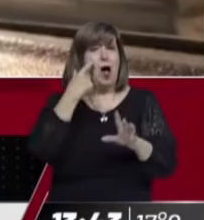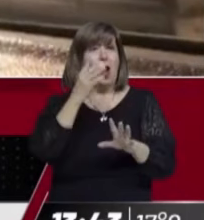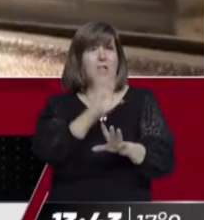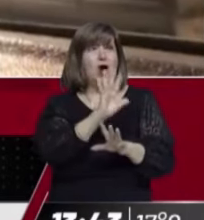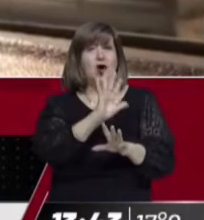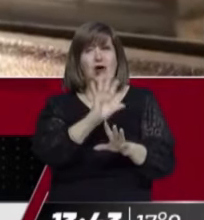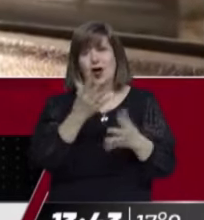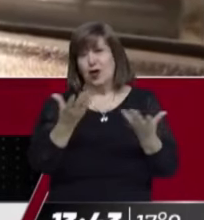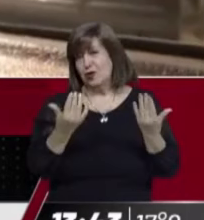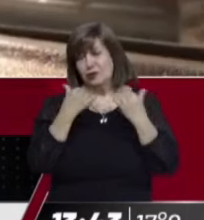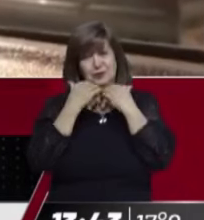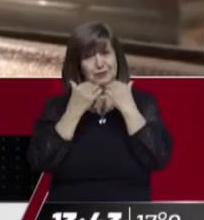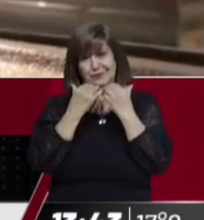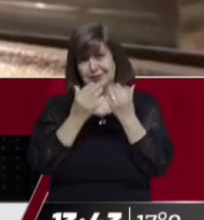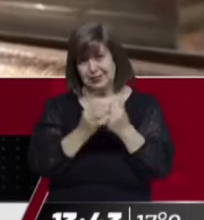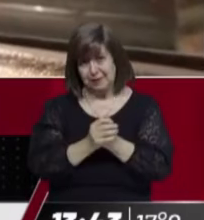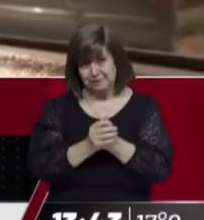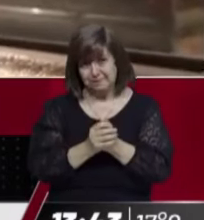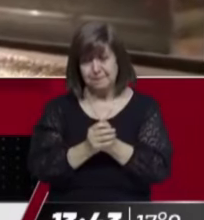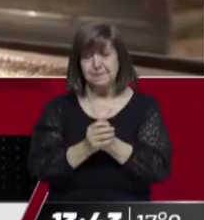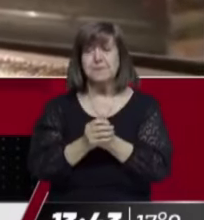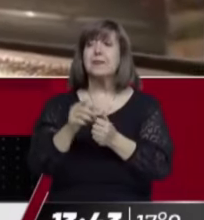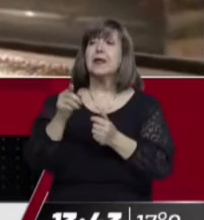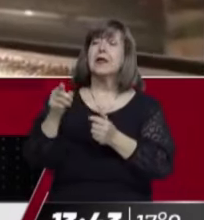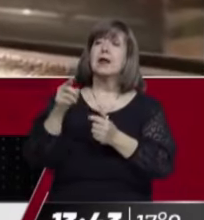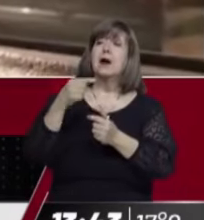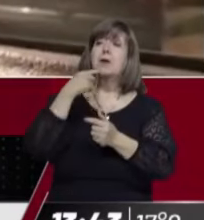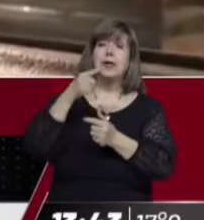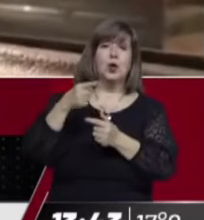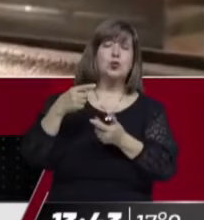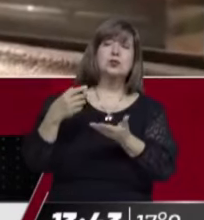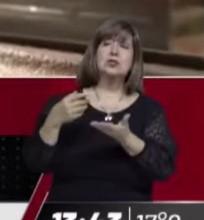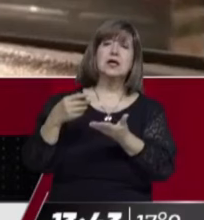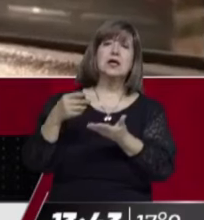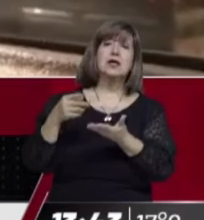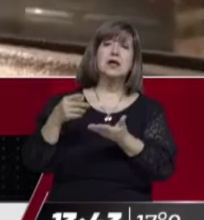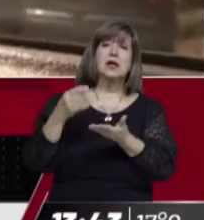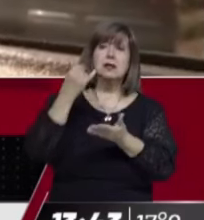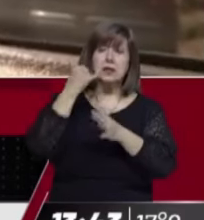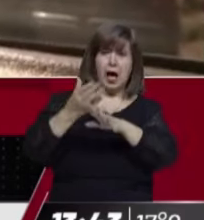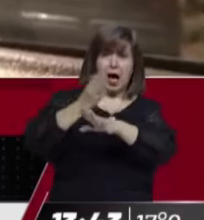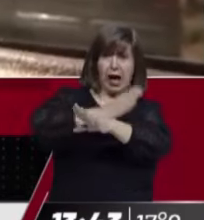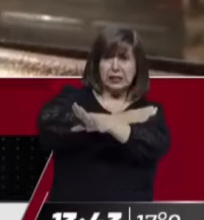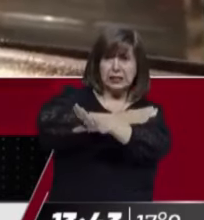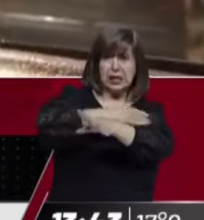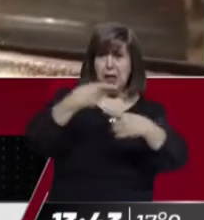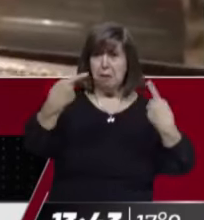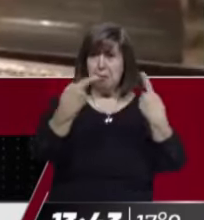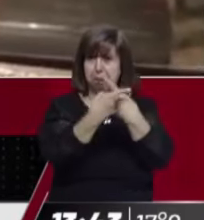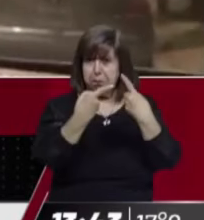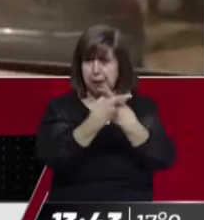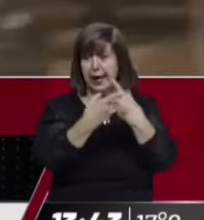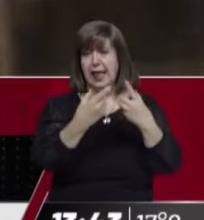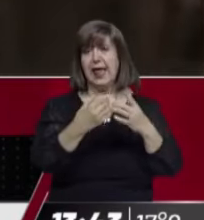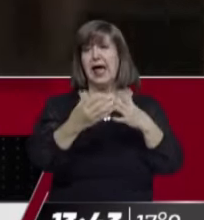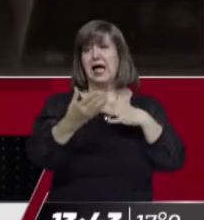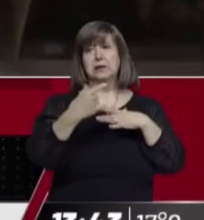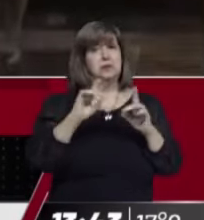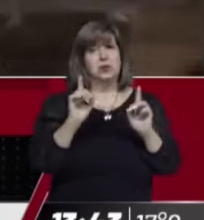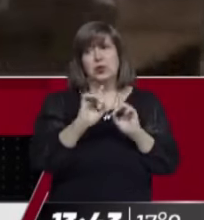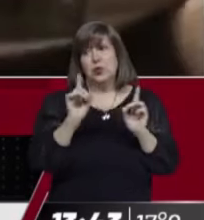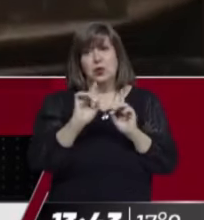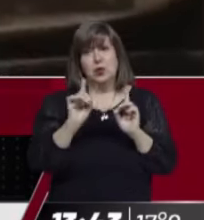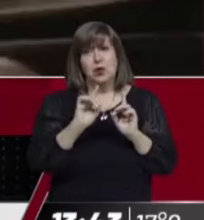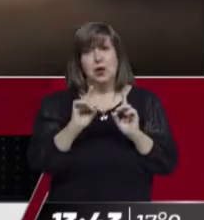de ustedes no los habían registrado no había habido ningún tipo de cruce nada No la verdad el único cruce fue en ese